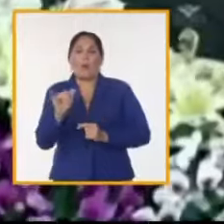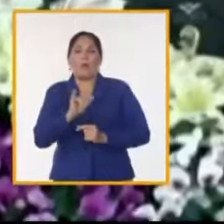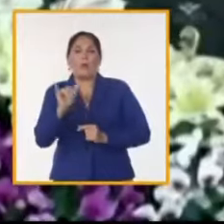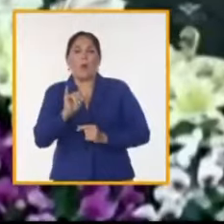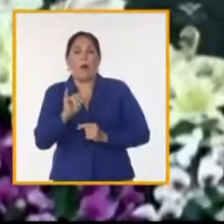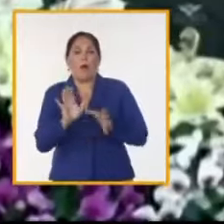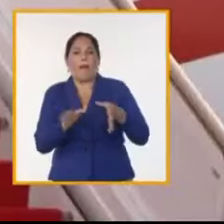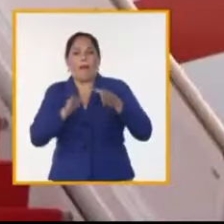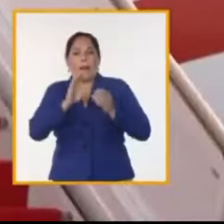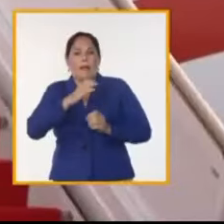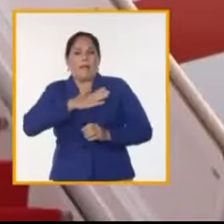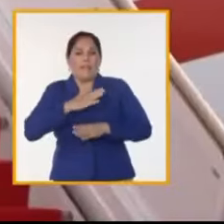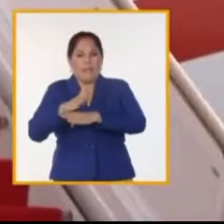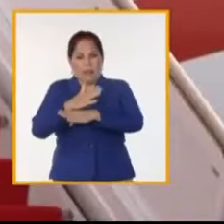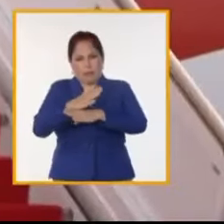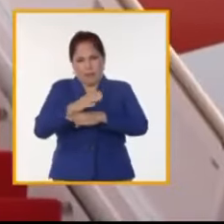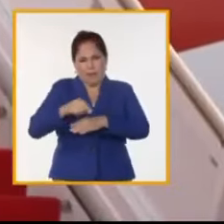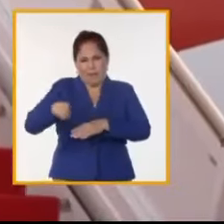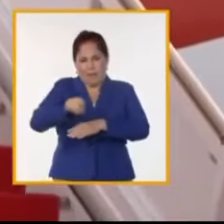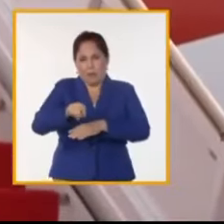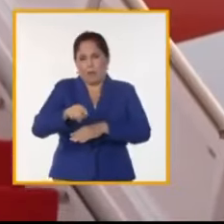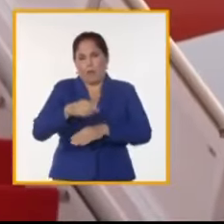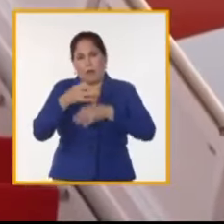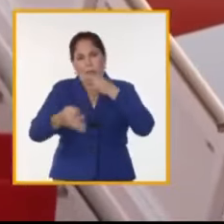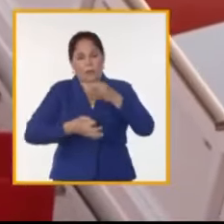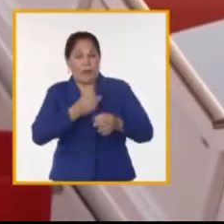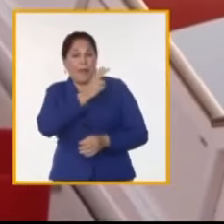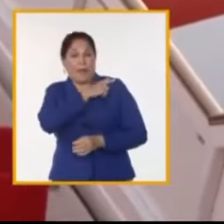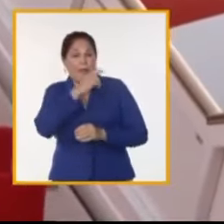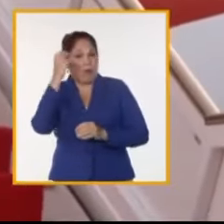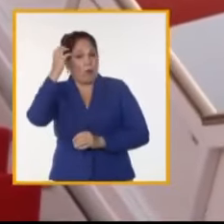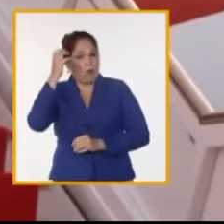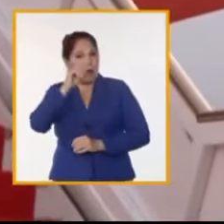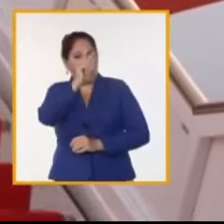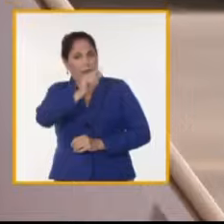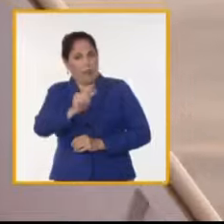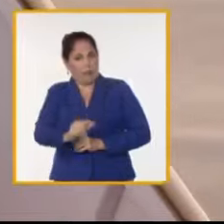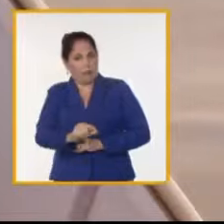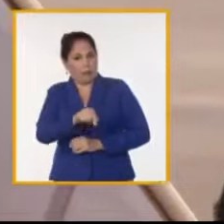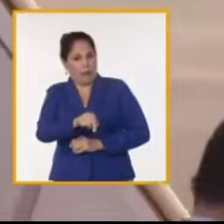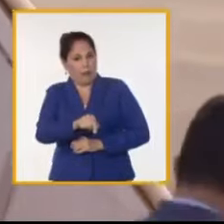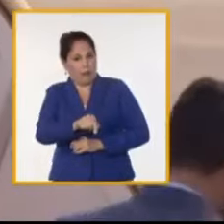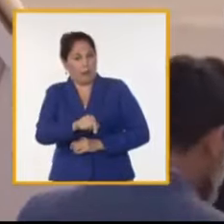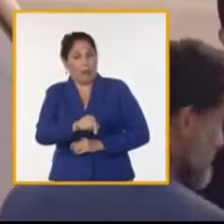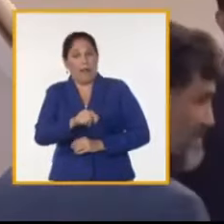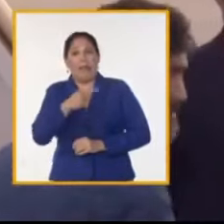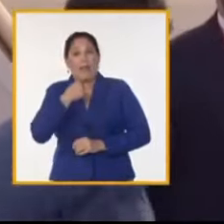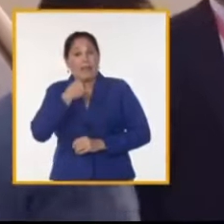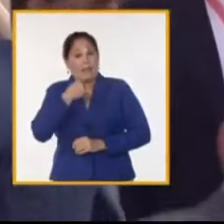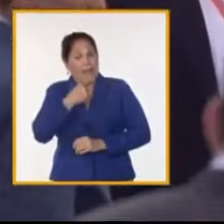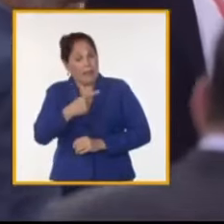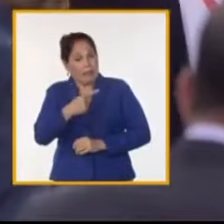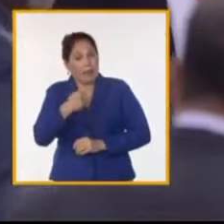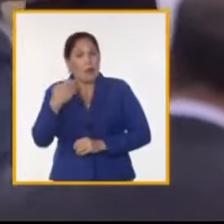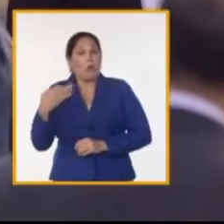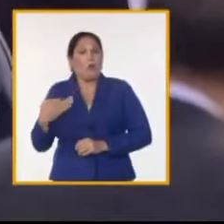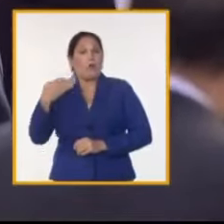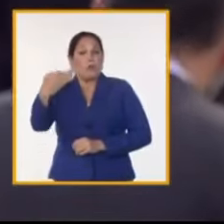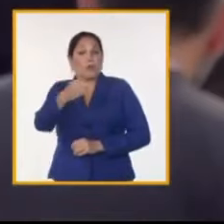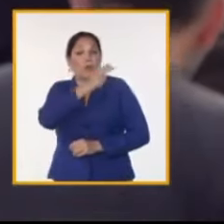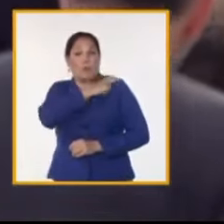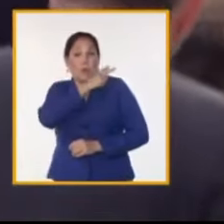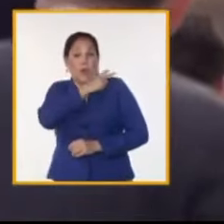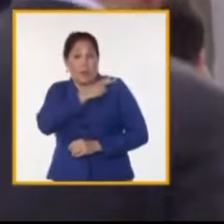esa institución Mientras tanto la jefa del gobierno italiano Georgia meloni dijo que espera que los futuros dirigentes